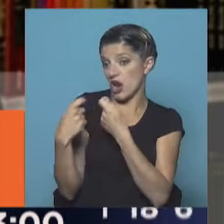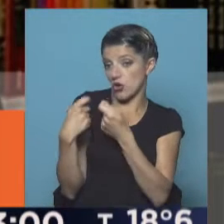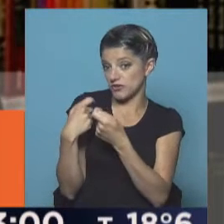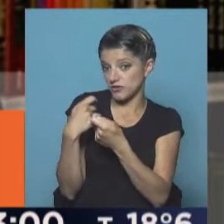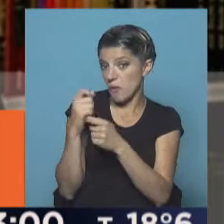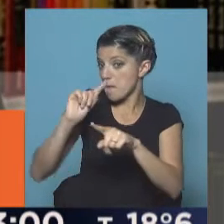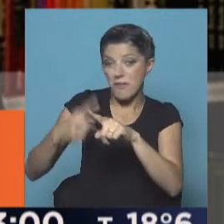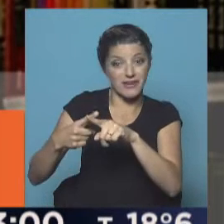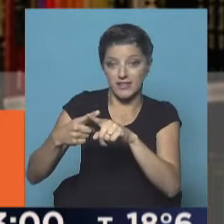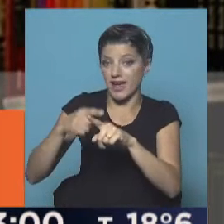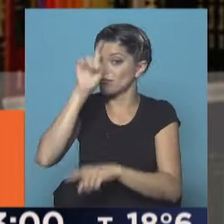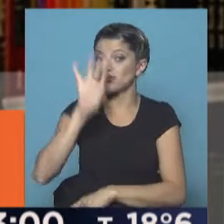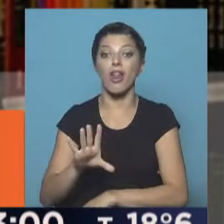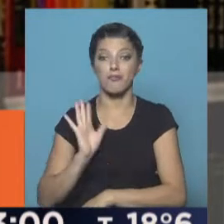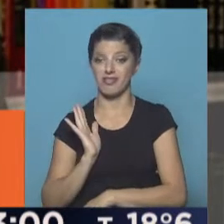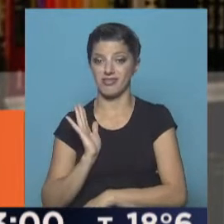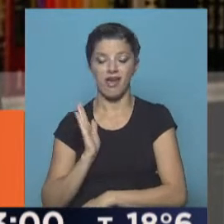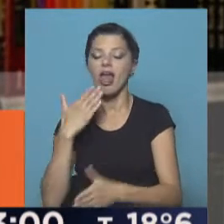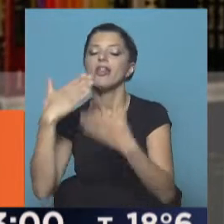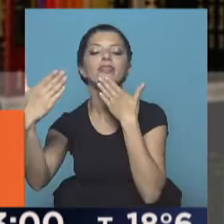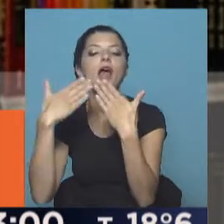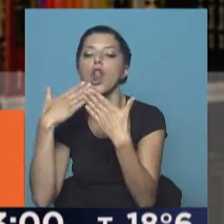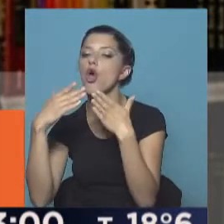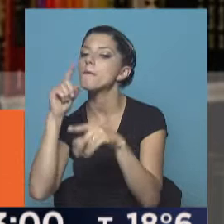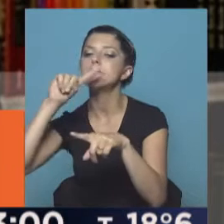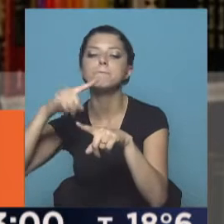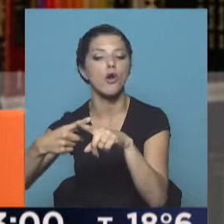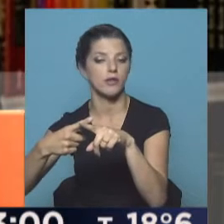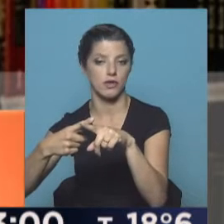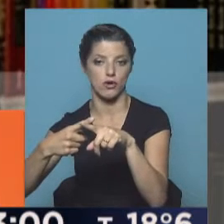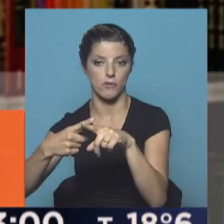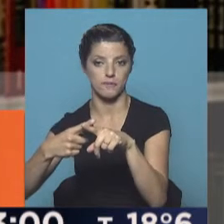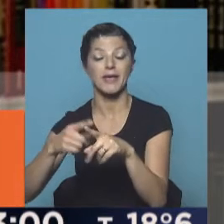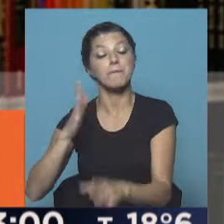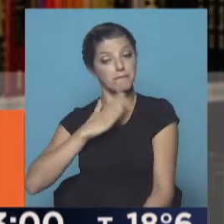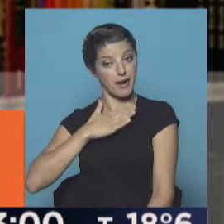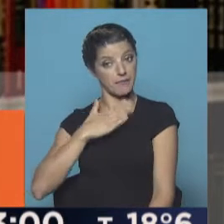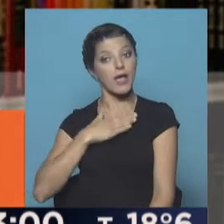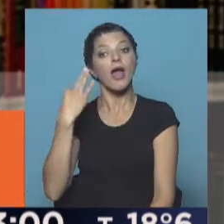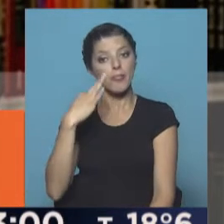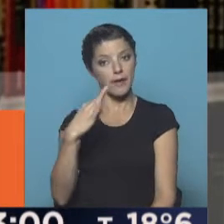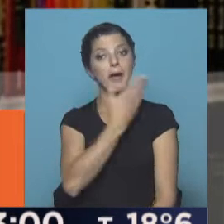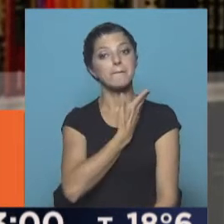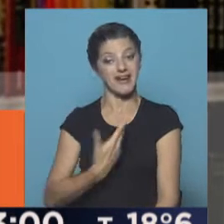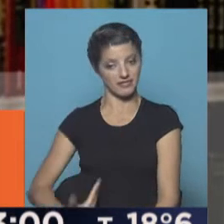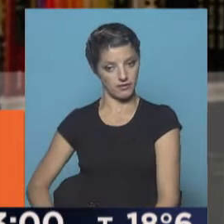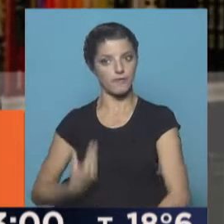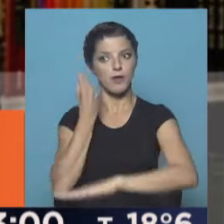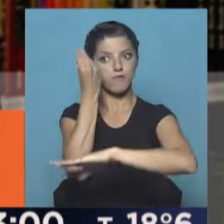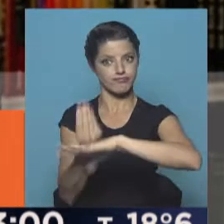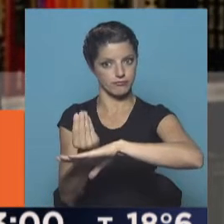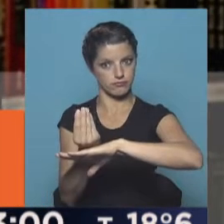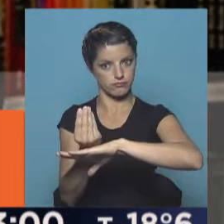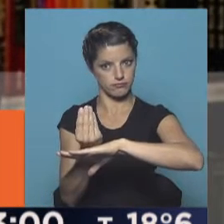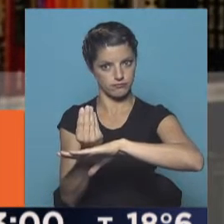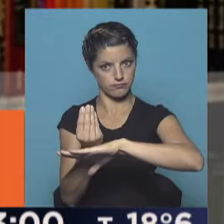puramente política, un diálogo político que debe tener, a mi juicio, la conducción del presidente de la República y